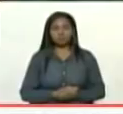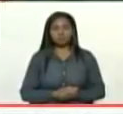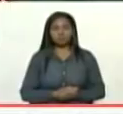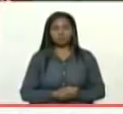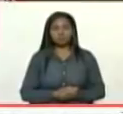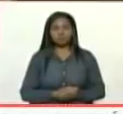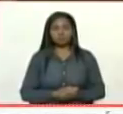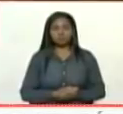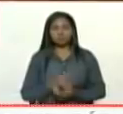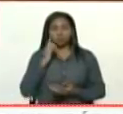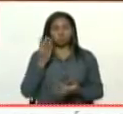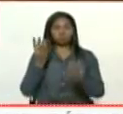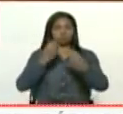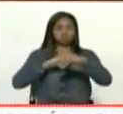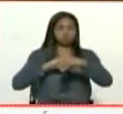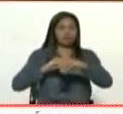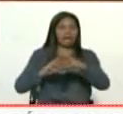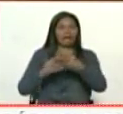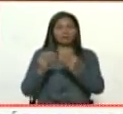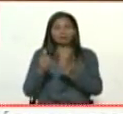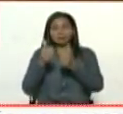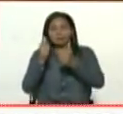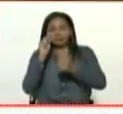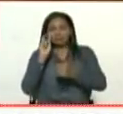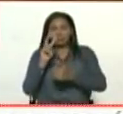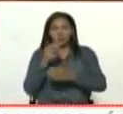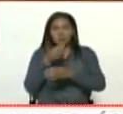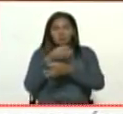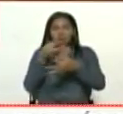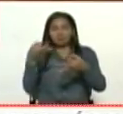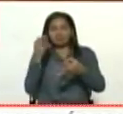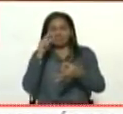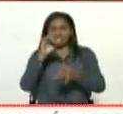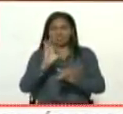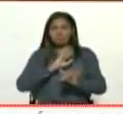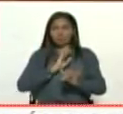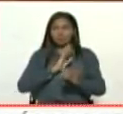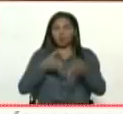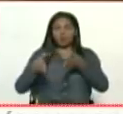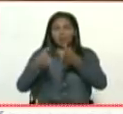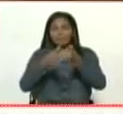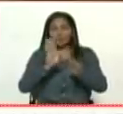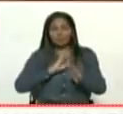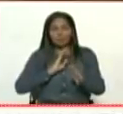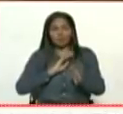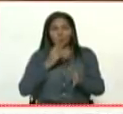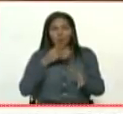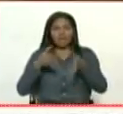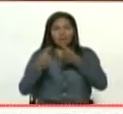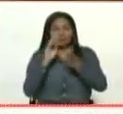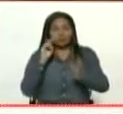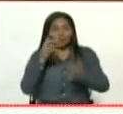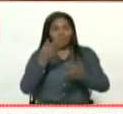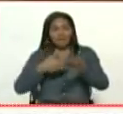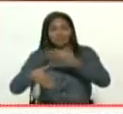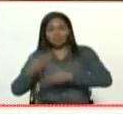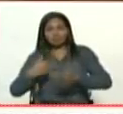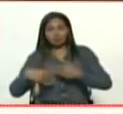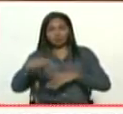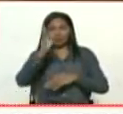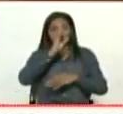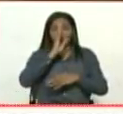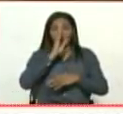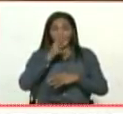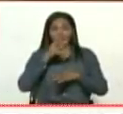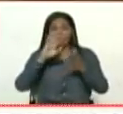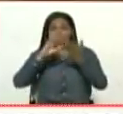En lo concreto, me parece muy bien todo esto. Este es el camino de llevar el servicio bancario a